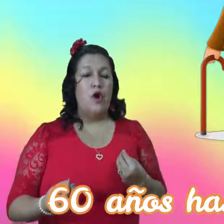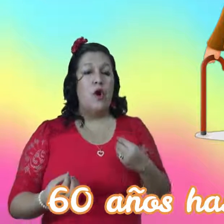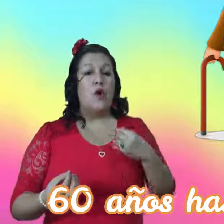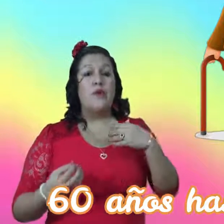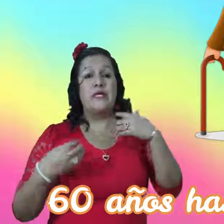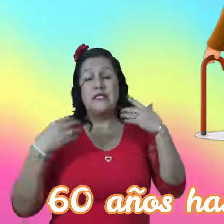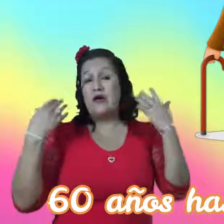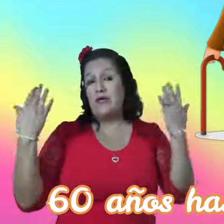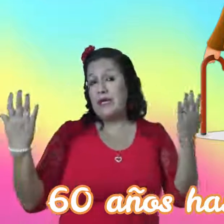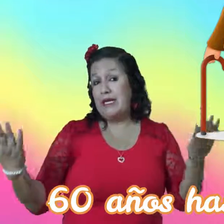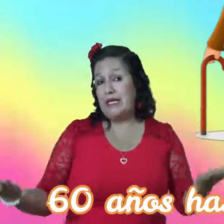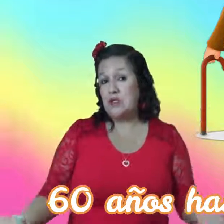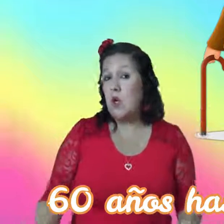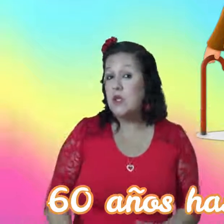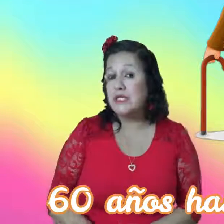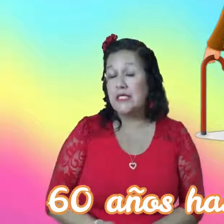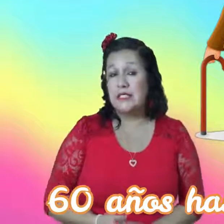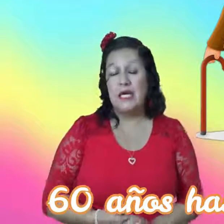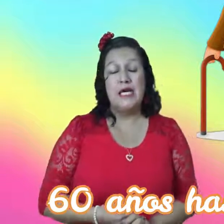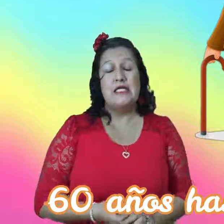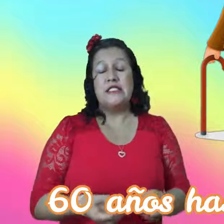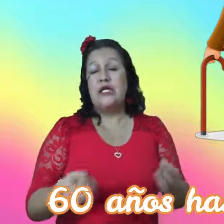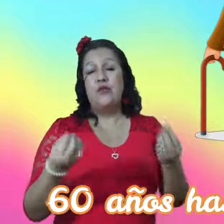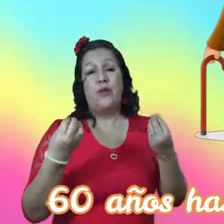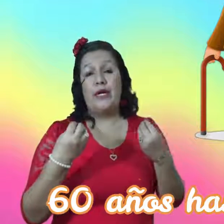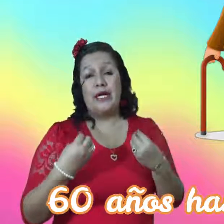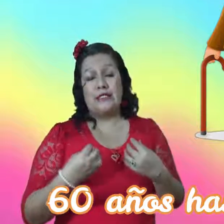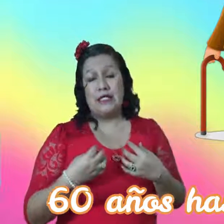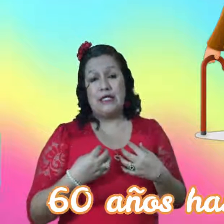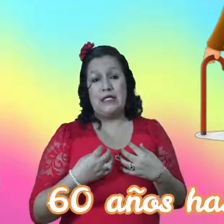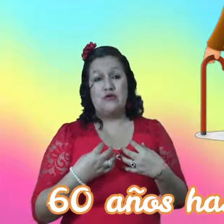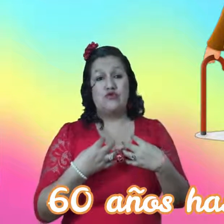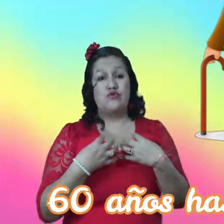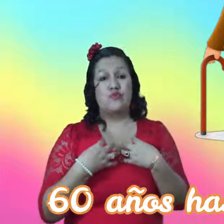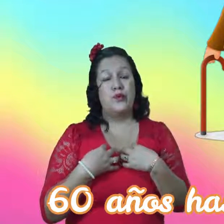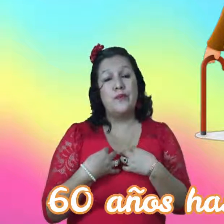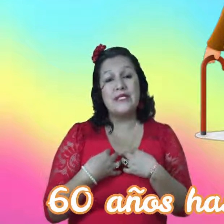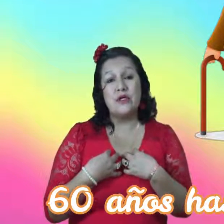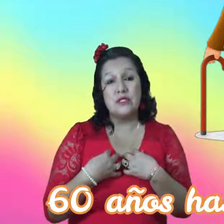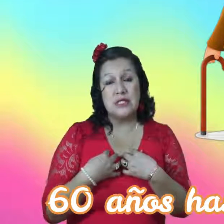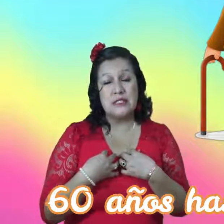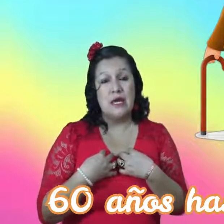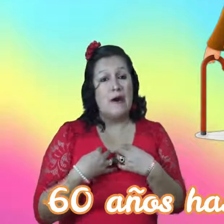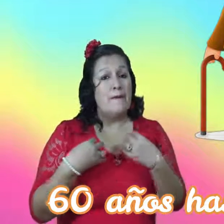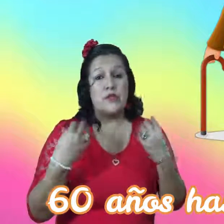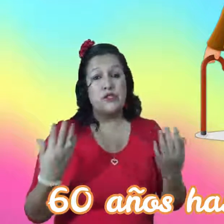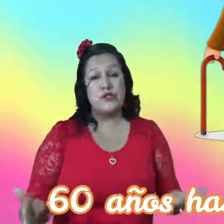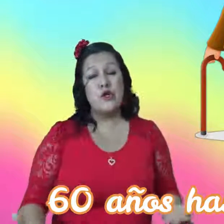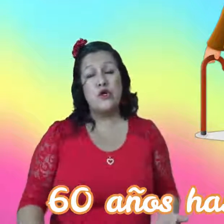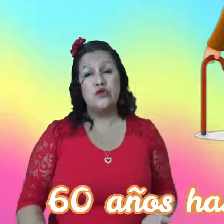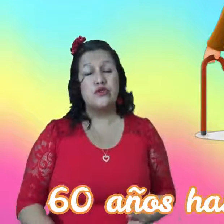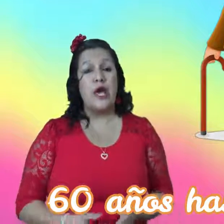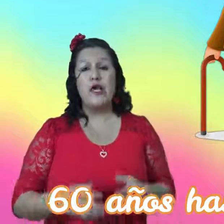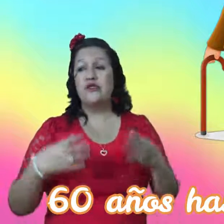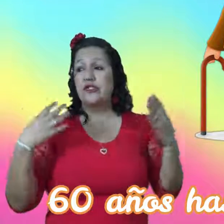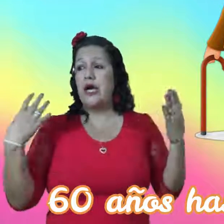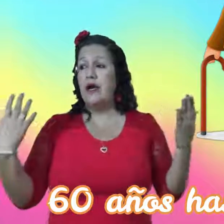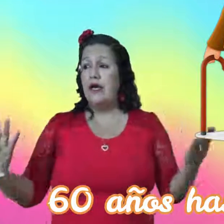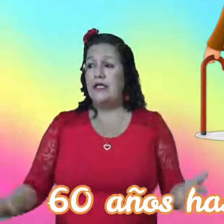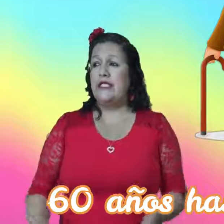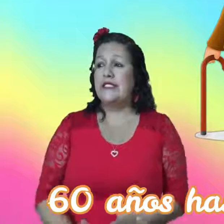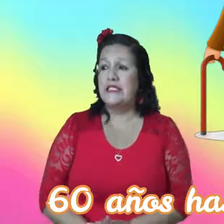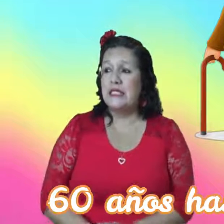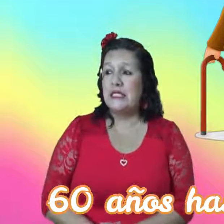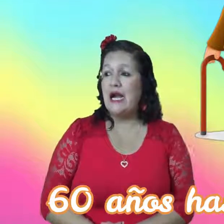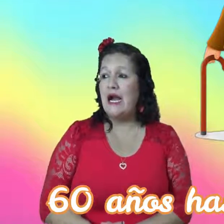comienzan a olvidar las cosas. Ya no pueden hacer sus propias cosas por sí solos. Ellos